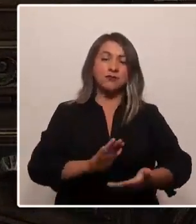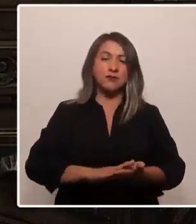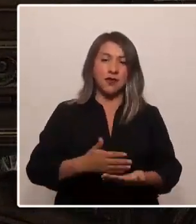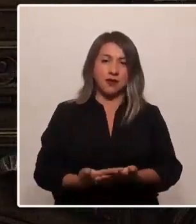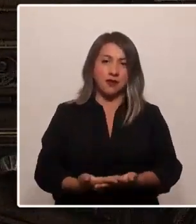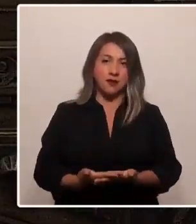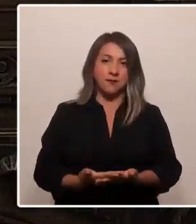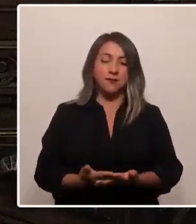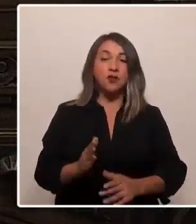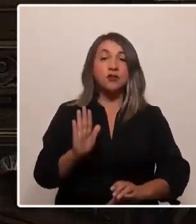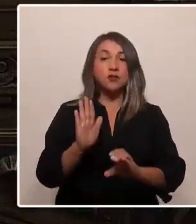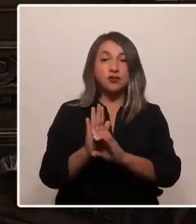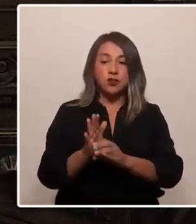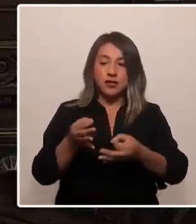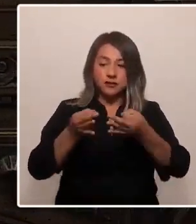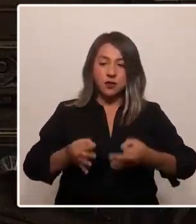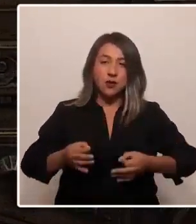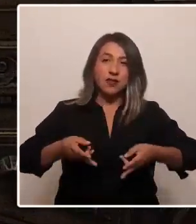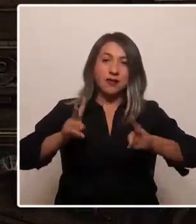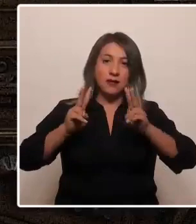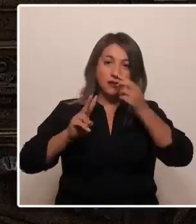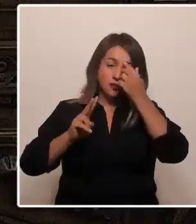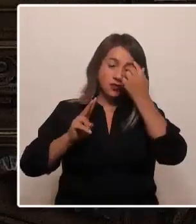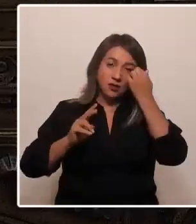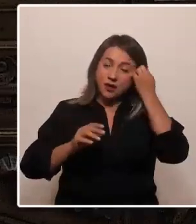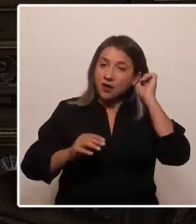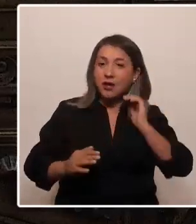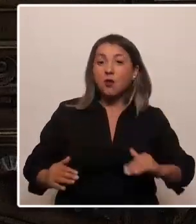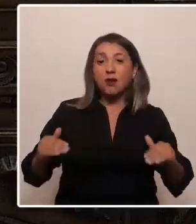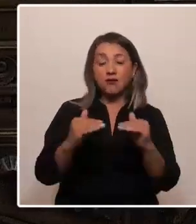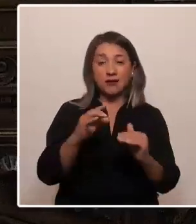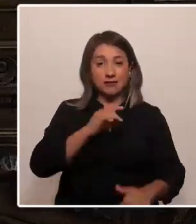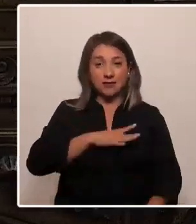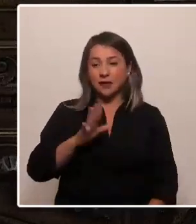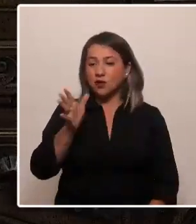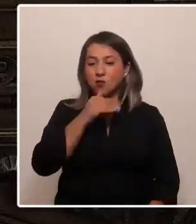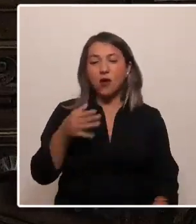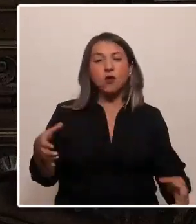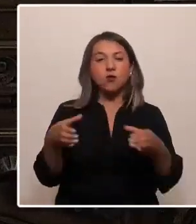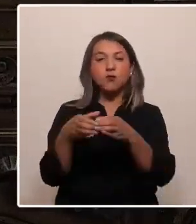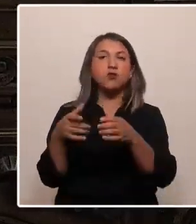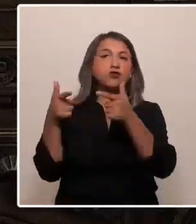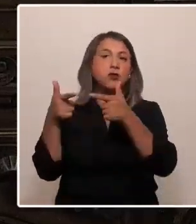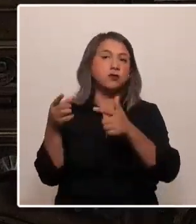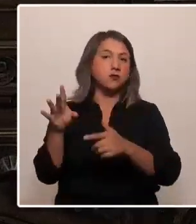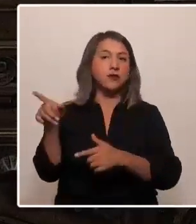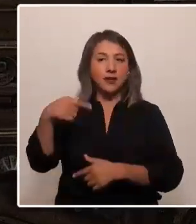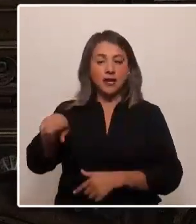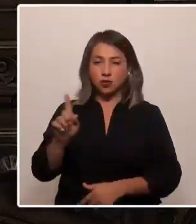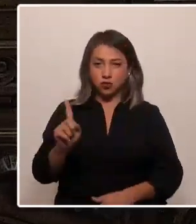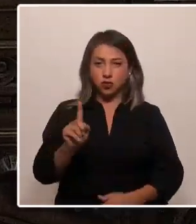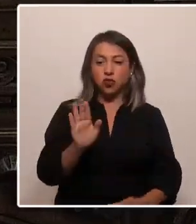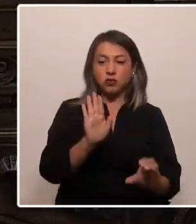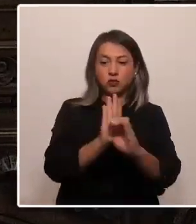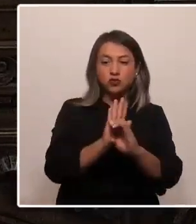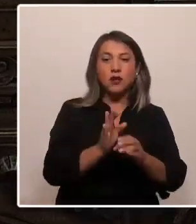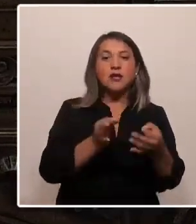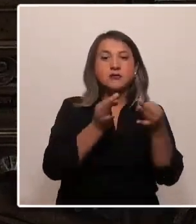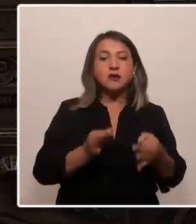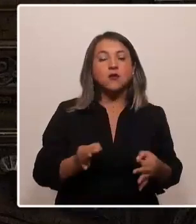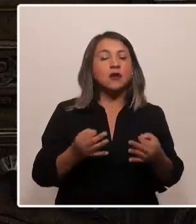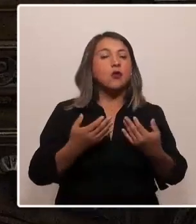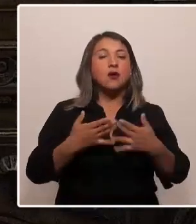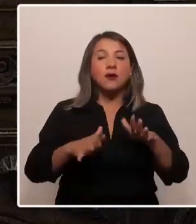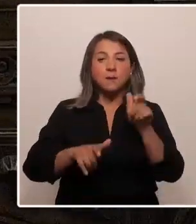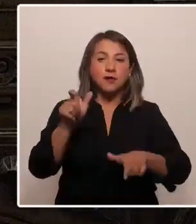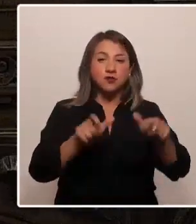La Constitución asegura el derecho a la igualdad. En Chile no hay persona ni grupo privilegiado. La Constitución garantiza a todas las personas